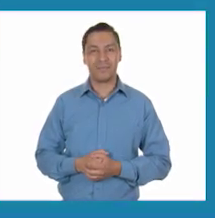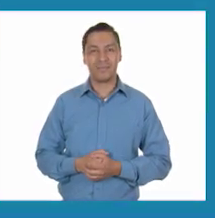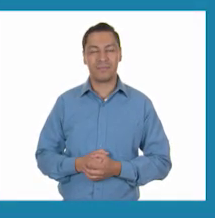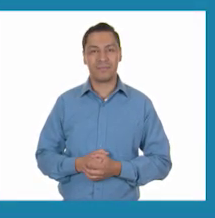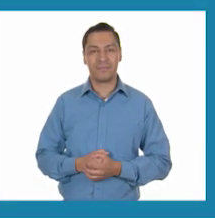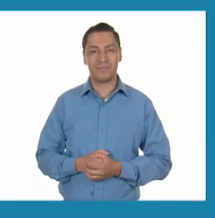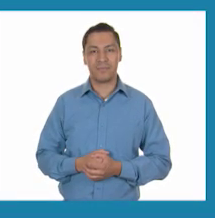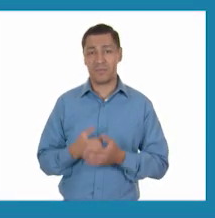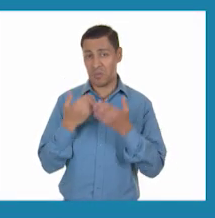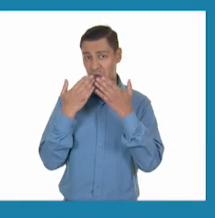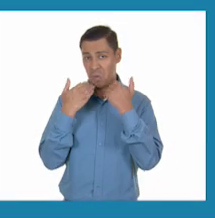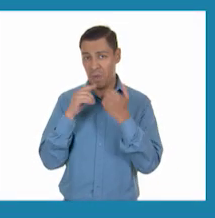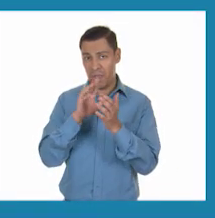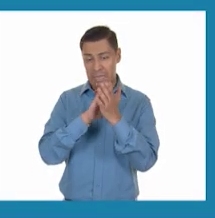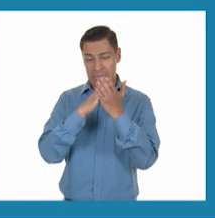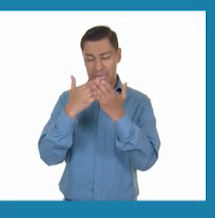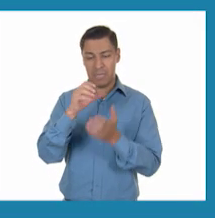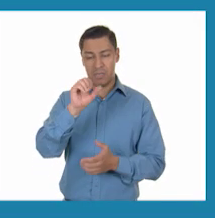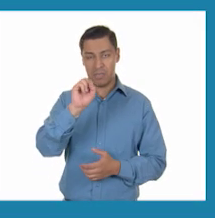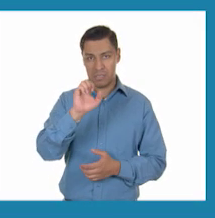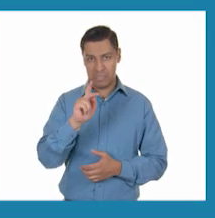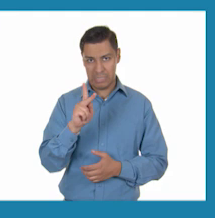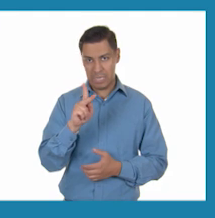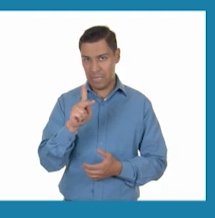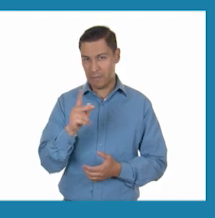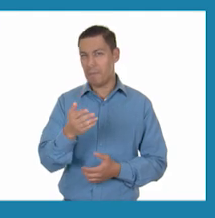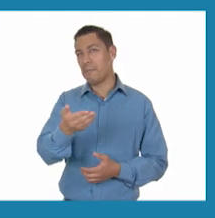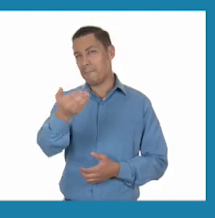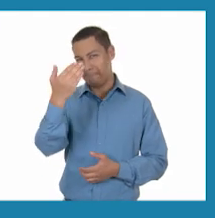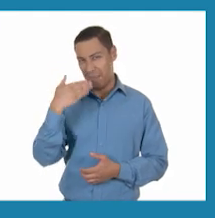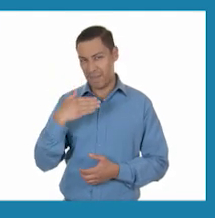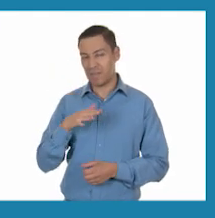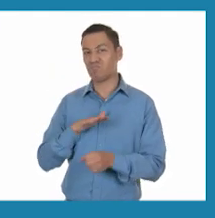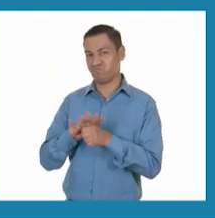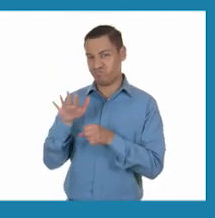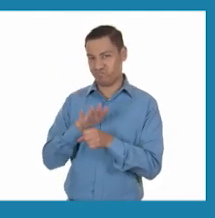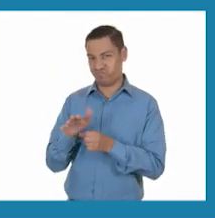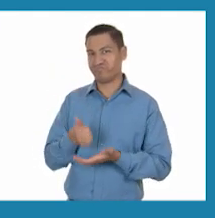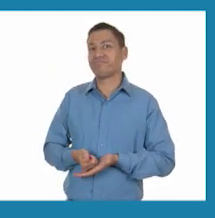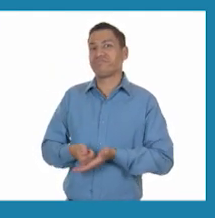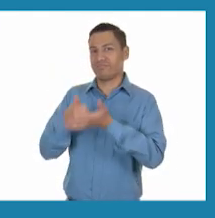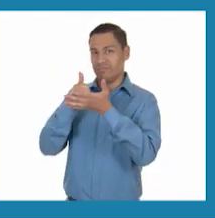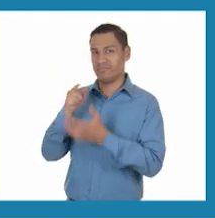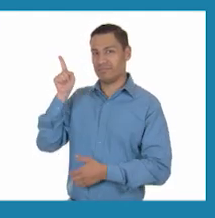Si no tienes el libro de texto o necesitas ayuda para responder las preguntas, contáctanos.